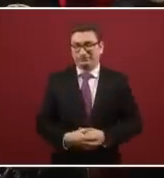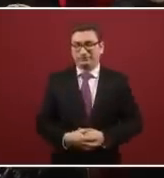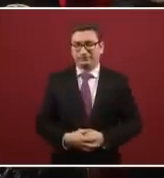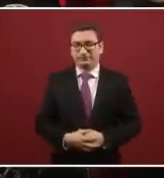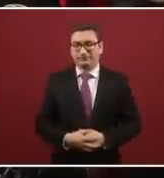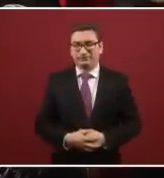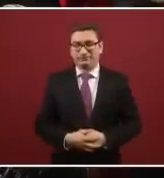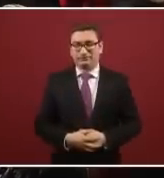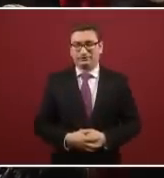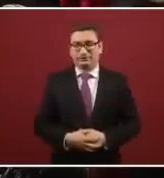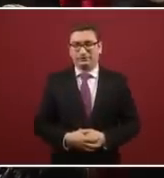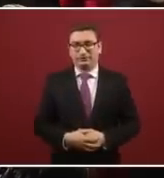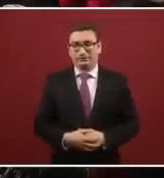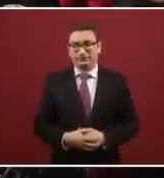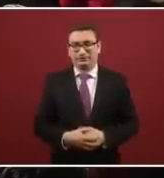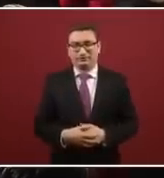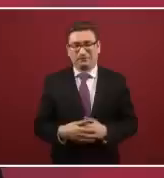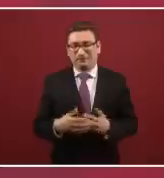Ya, pero